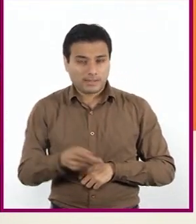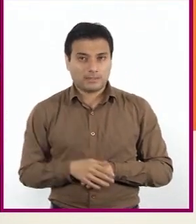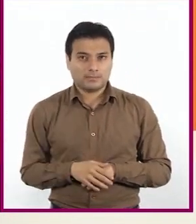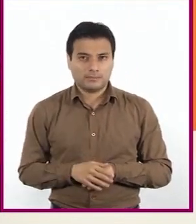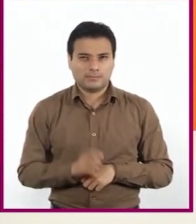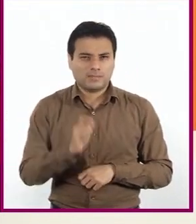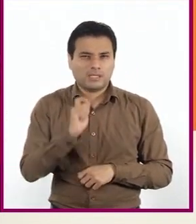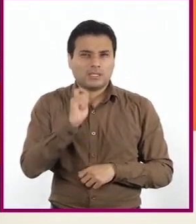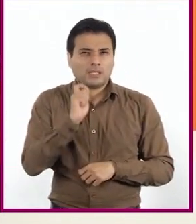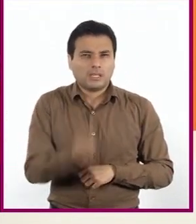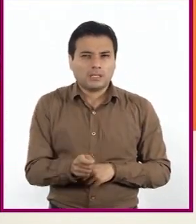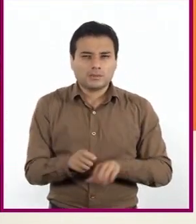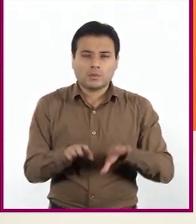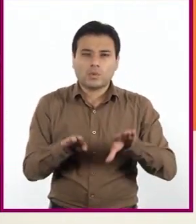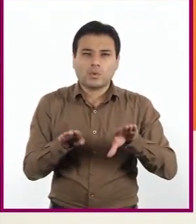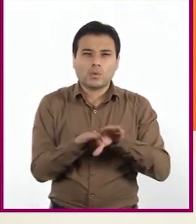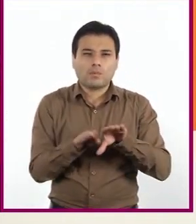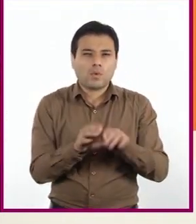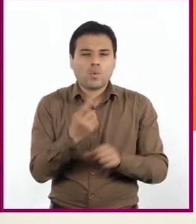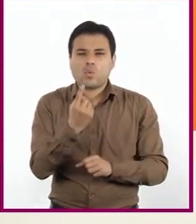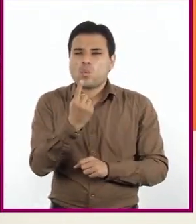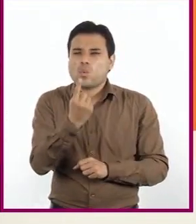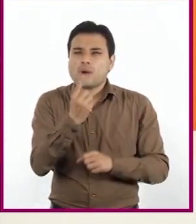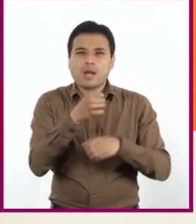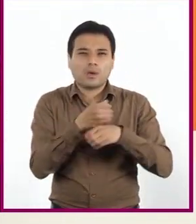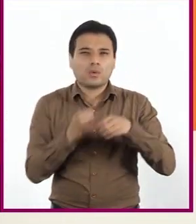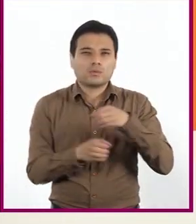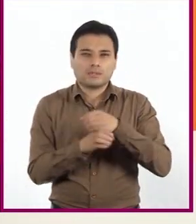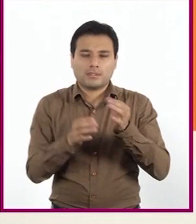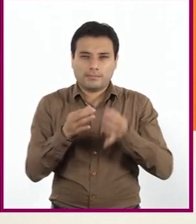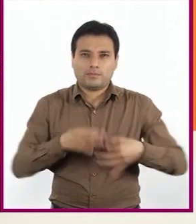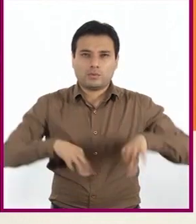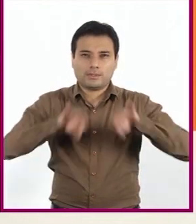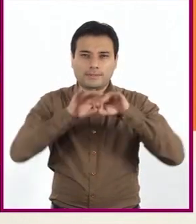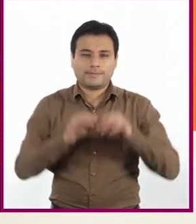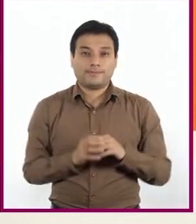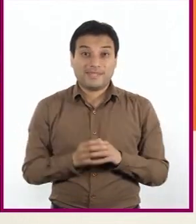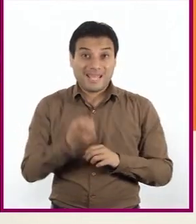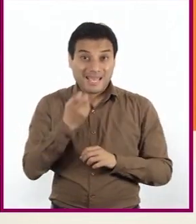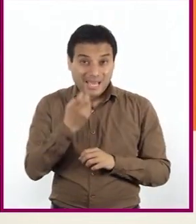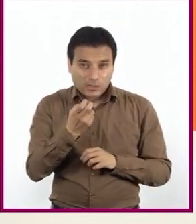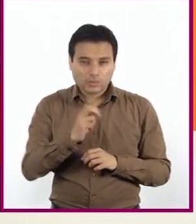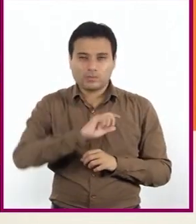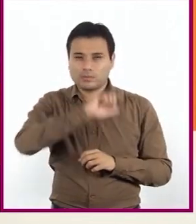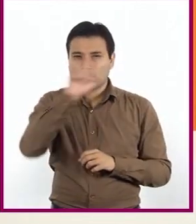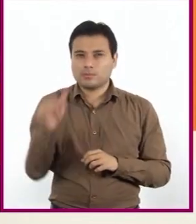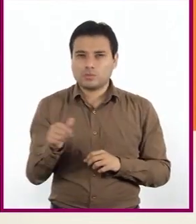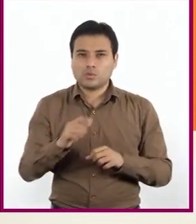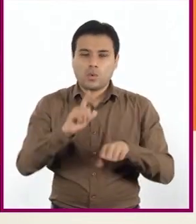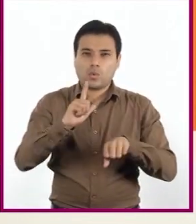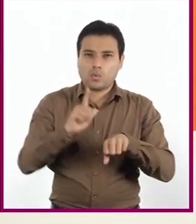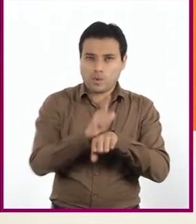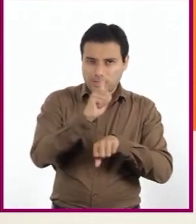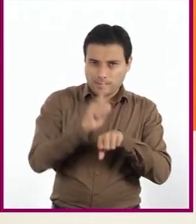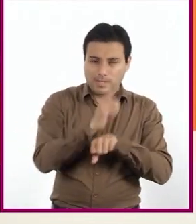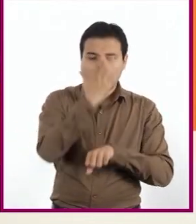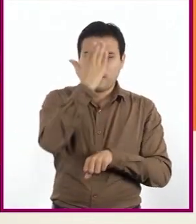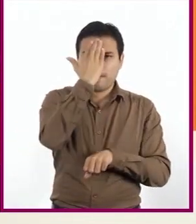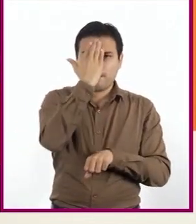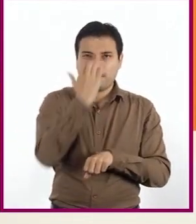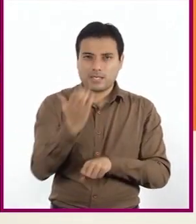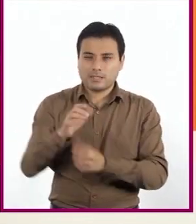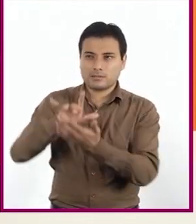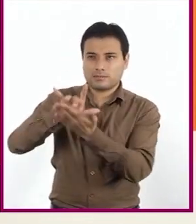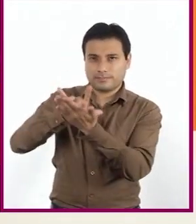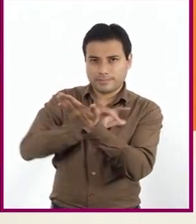la parte importante de un mito. Esta idea persistió entre los mayas de Guatemala en el mascarón